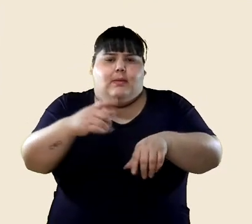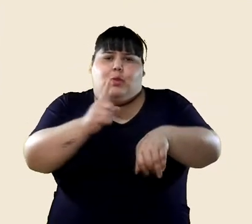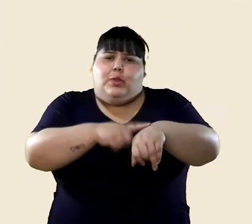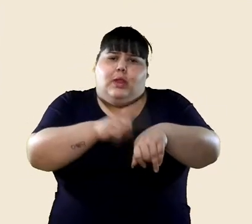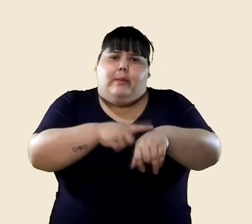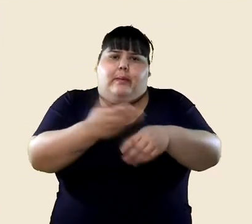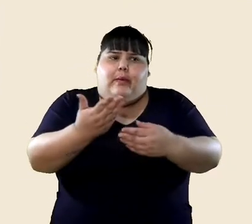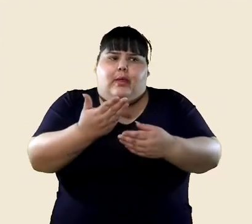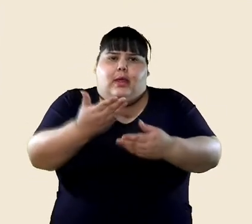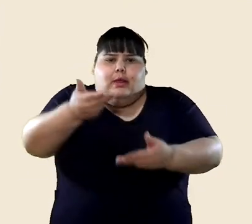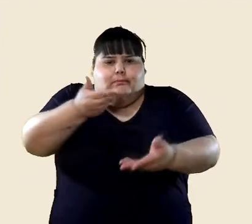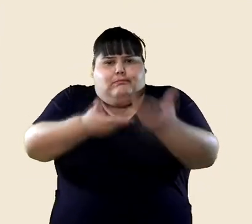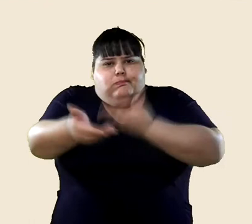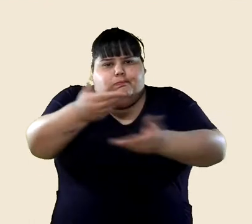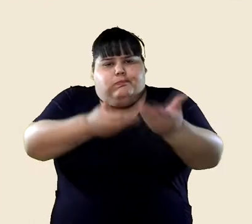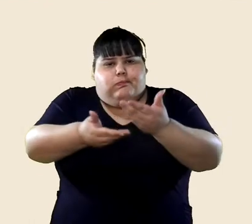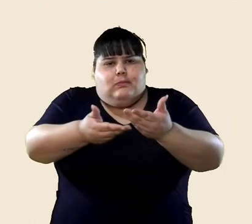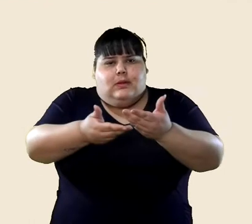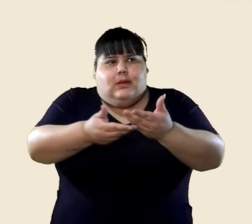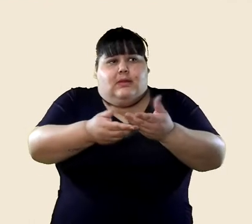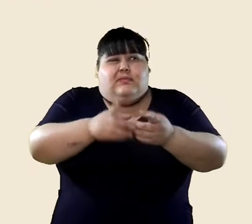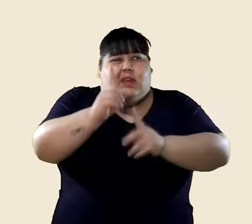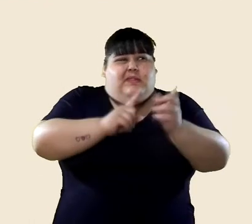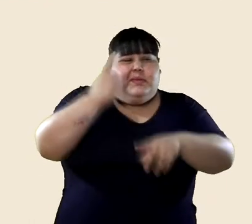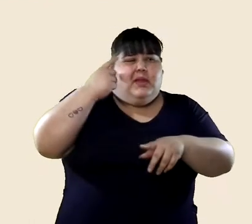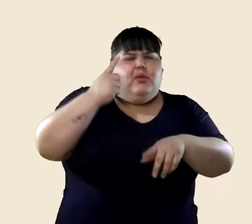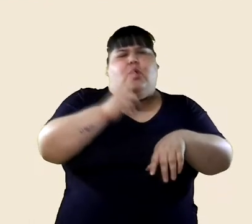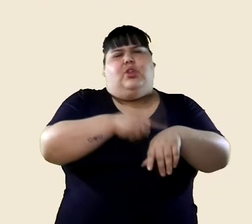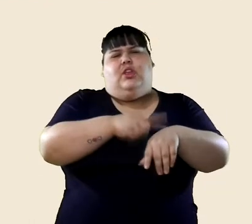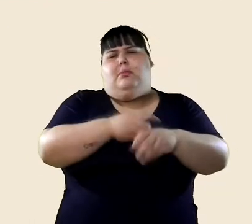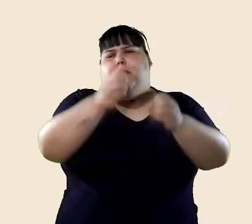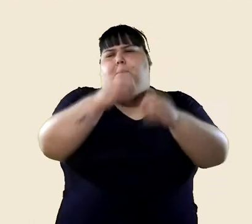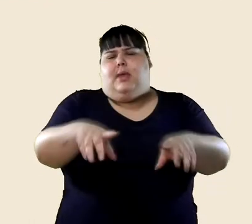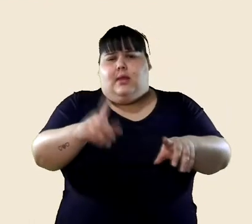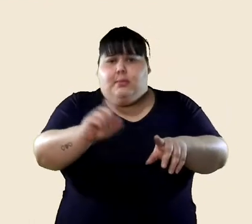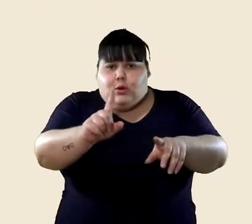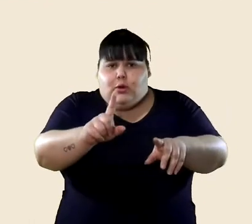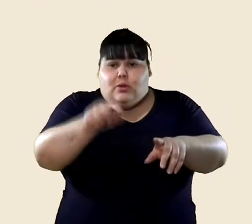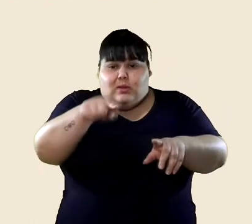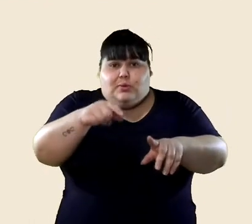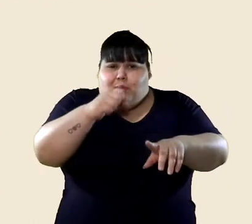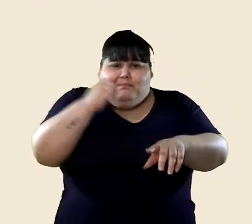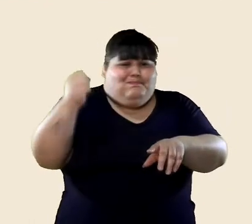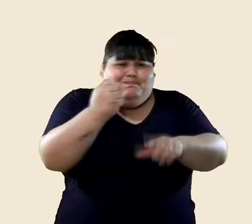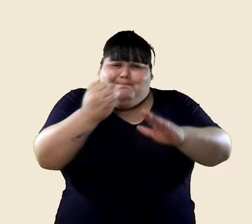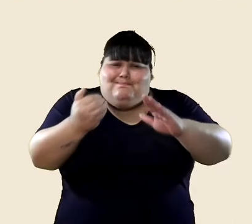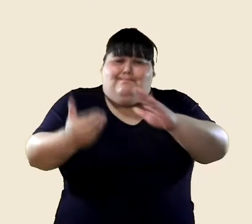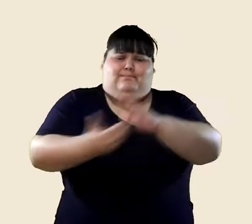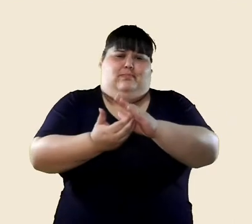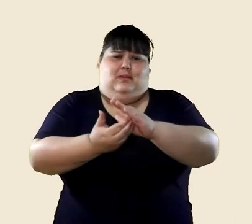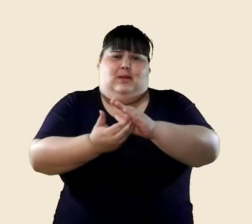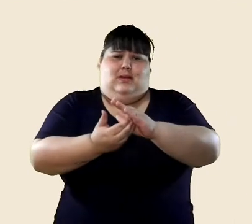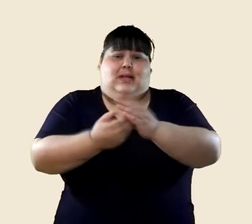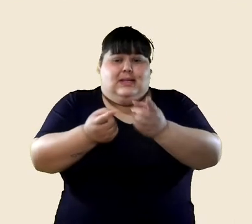veces parece que uno pierde el tiempo, y básicamente es uno de los elementos centrales de